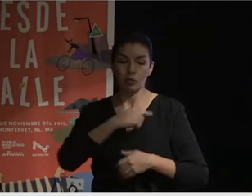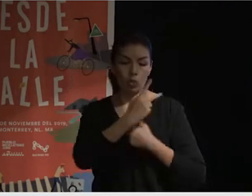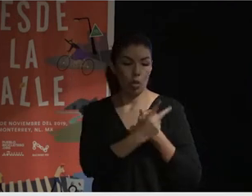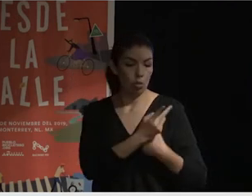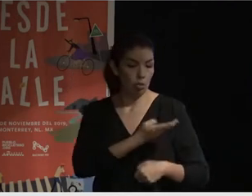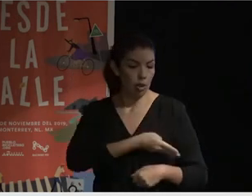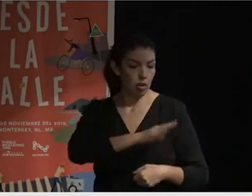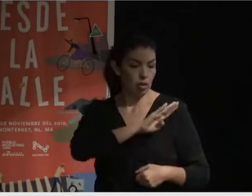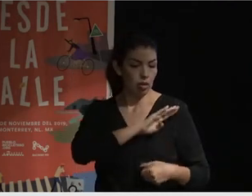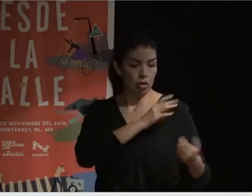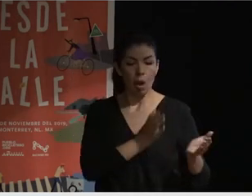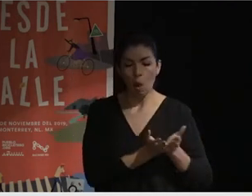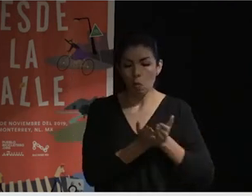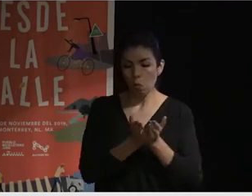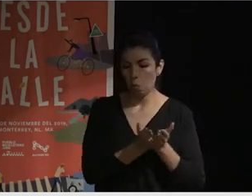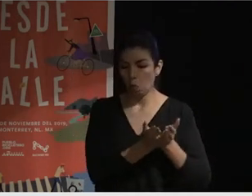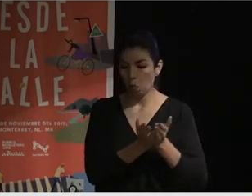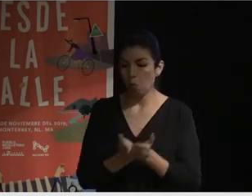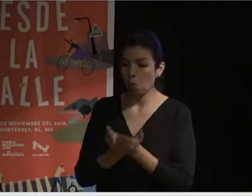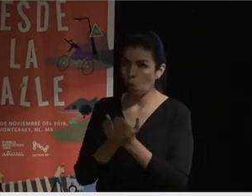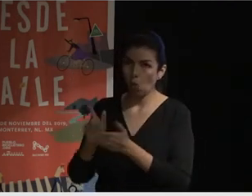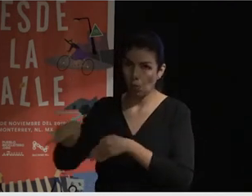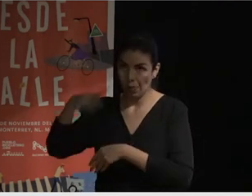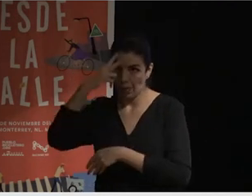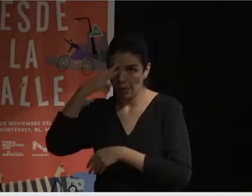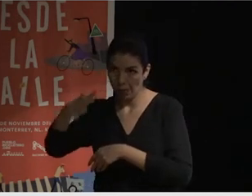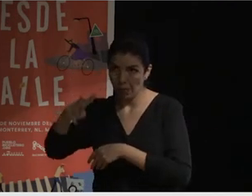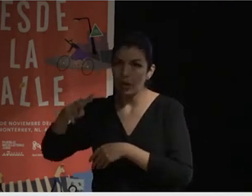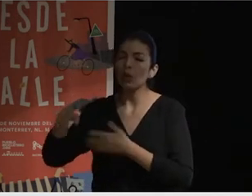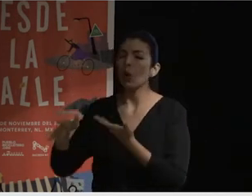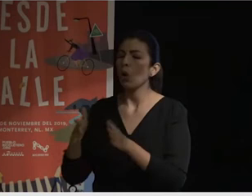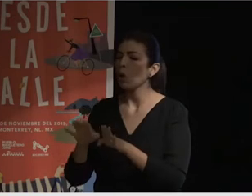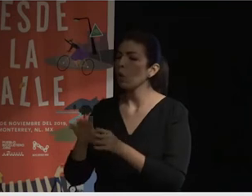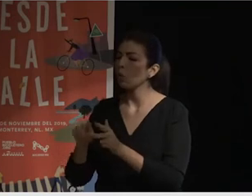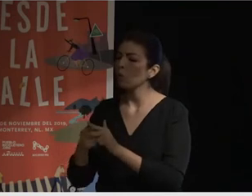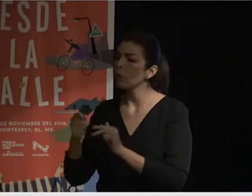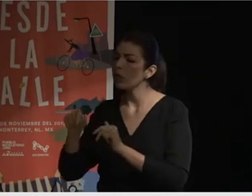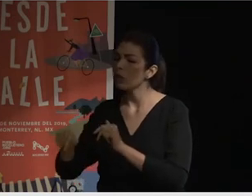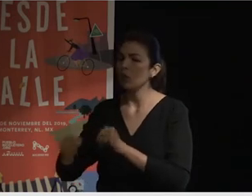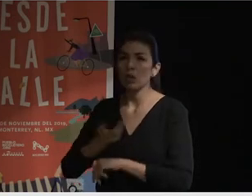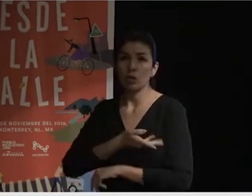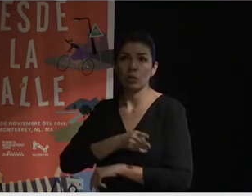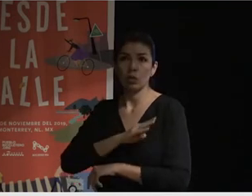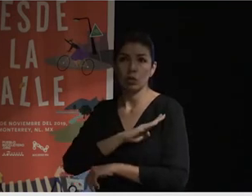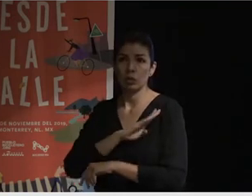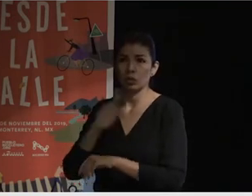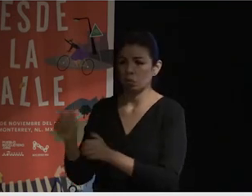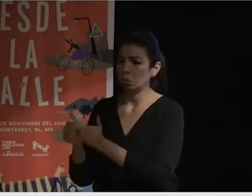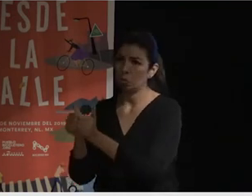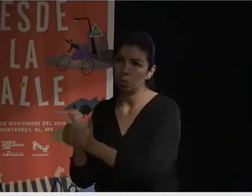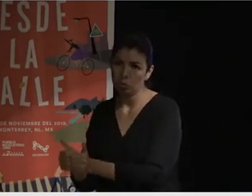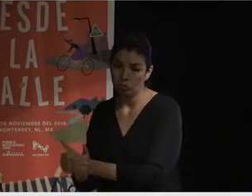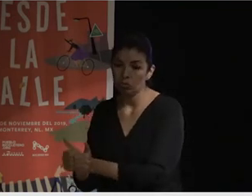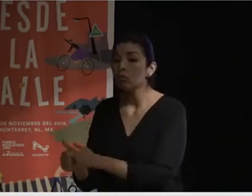en estos procesos, hay gente que le gana un poquillo, los que sí tienen alguna propiedad ahí junto a Regina Popular, pues ya pusieron su tienda, su